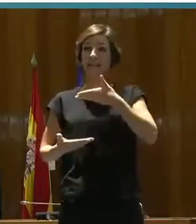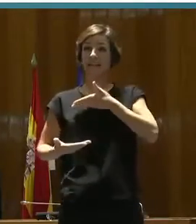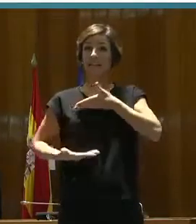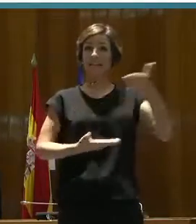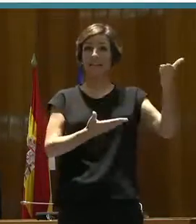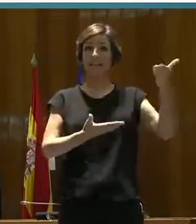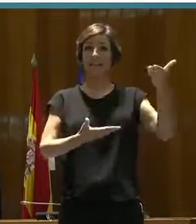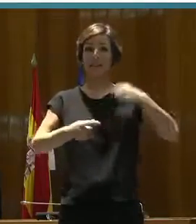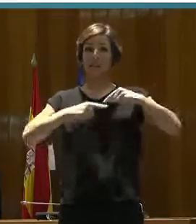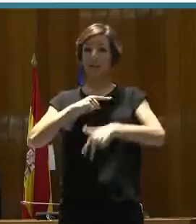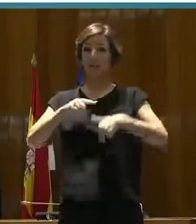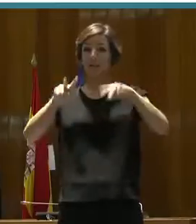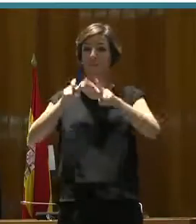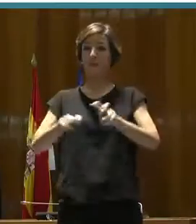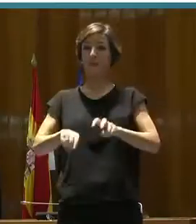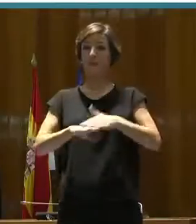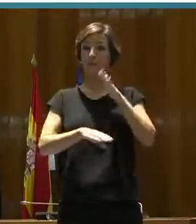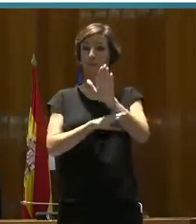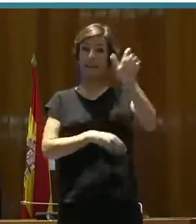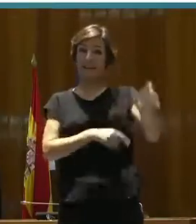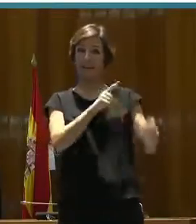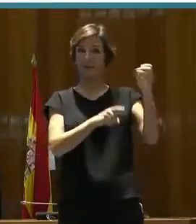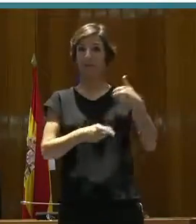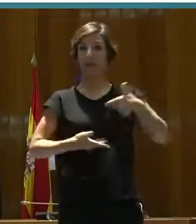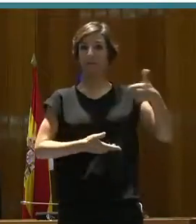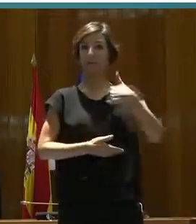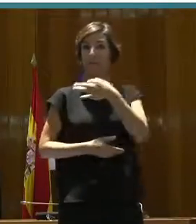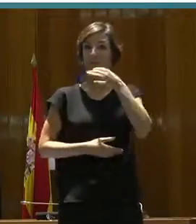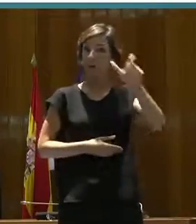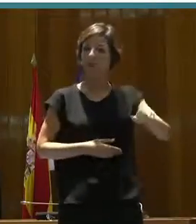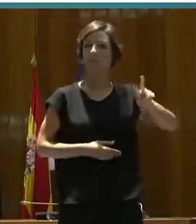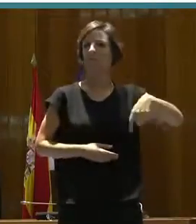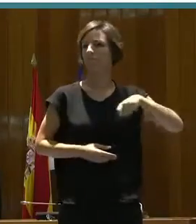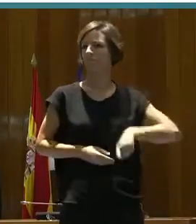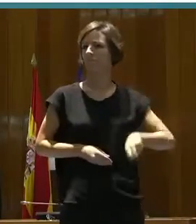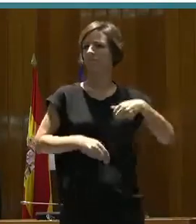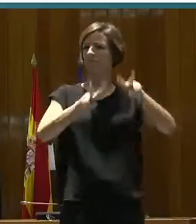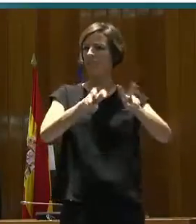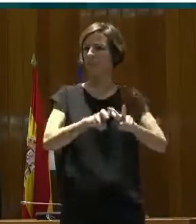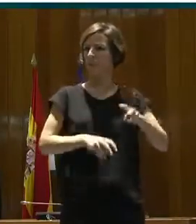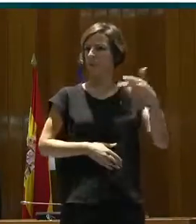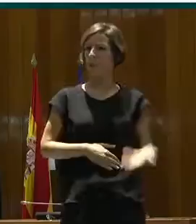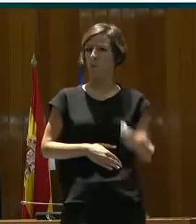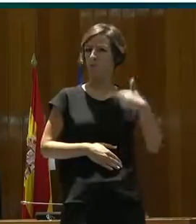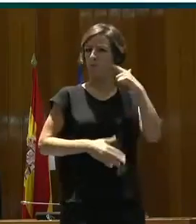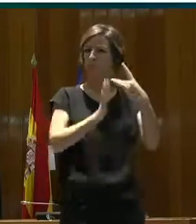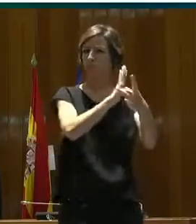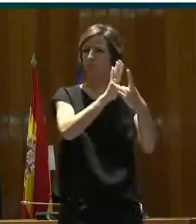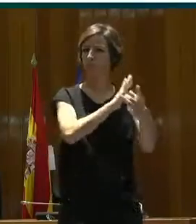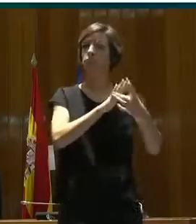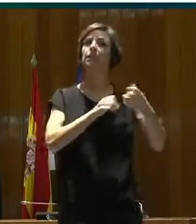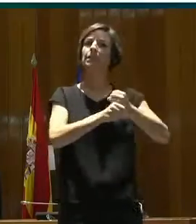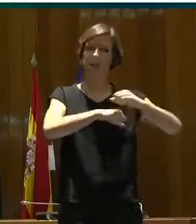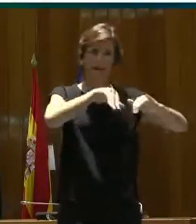Dirección General de Investigación para presentar al ponente, porque es realmente eso, un investigador relevante, un investigador de calidad, un investigador